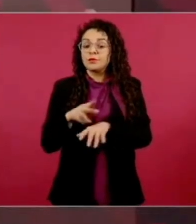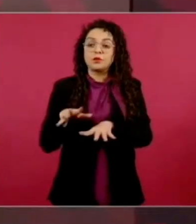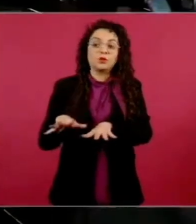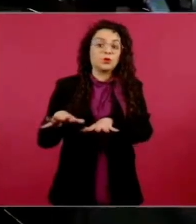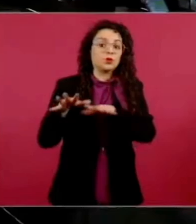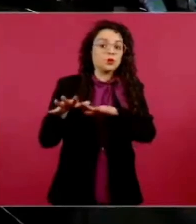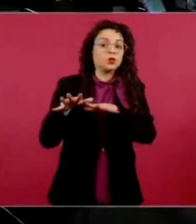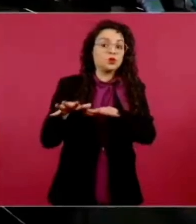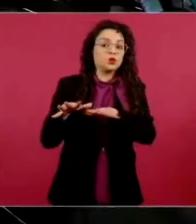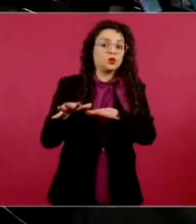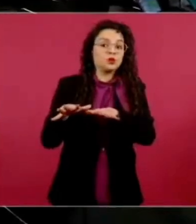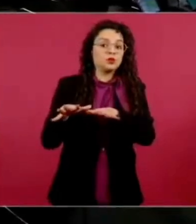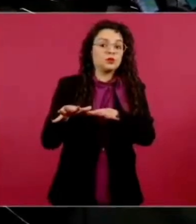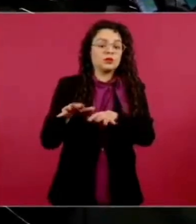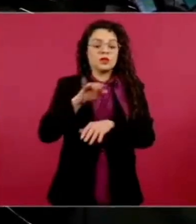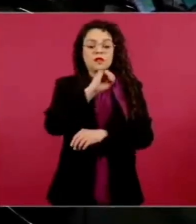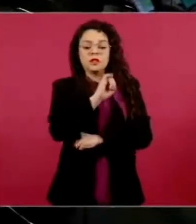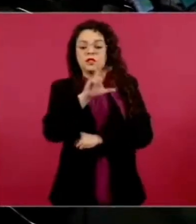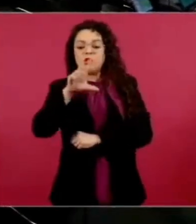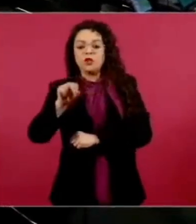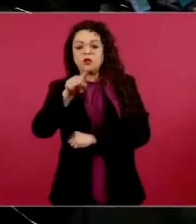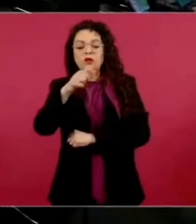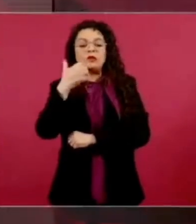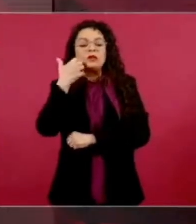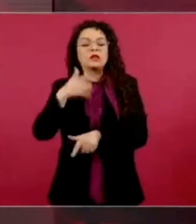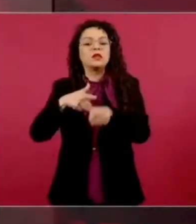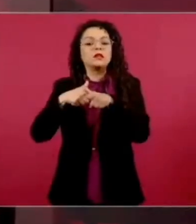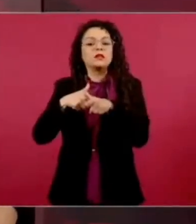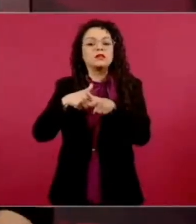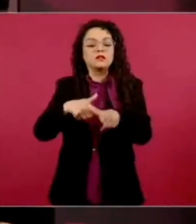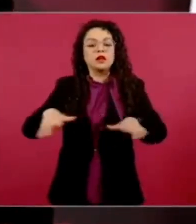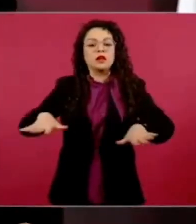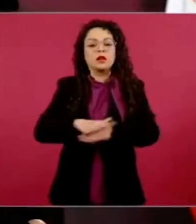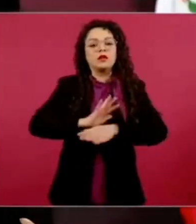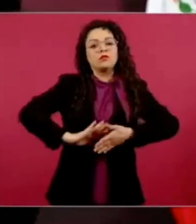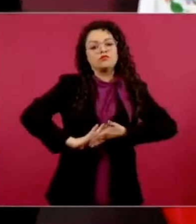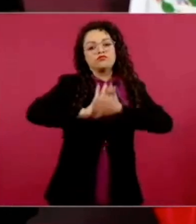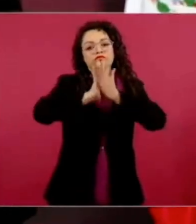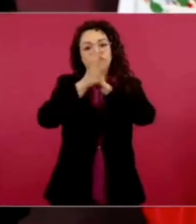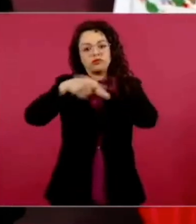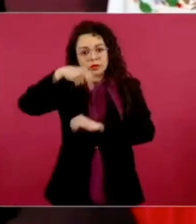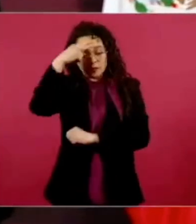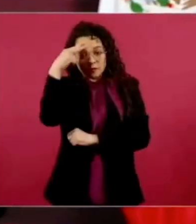¿Quieres que continúe la transformación